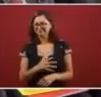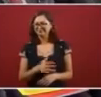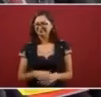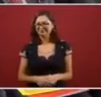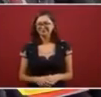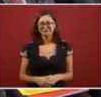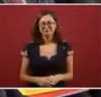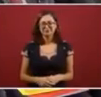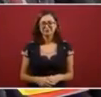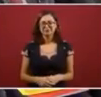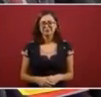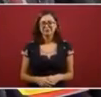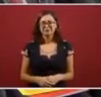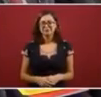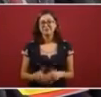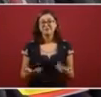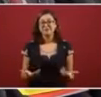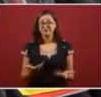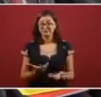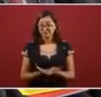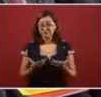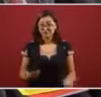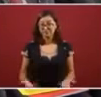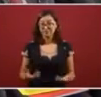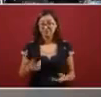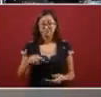Entonces, no queremos embajadores así.